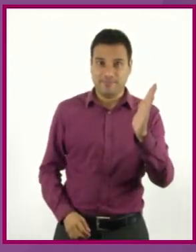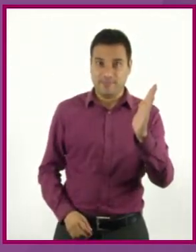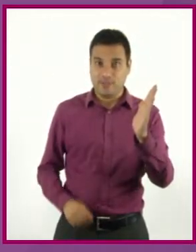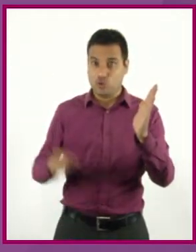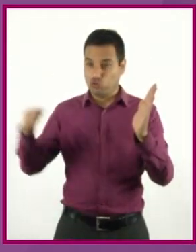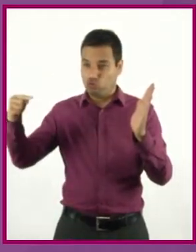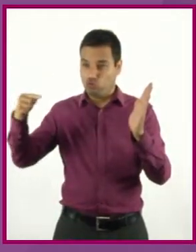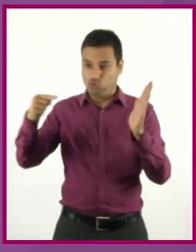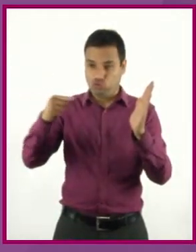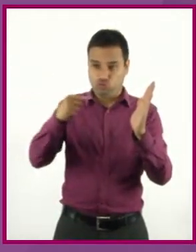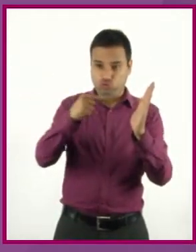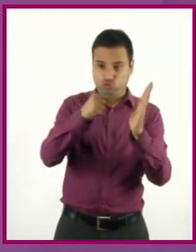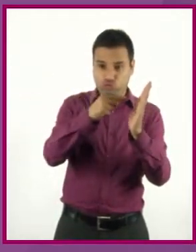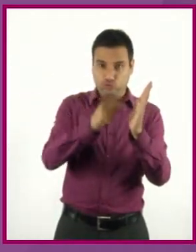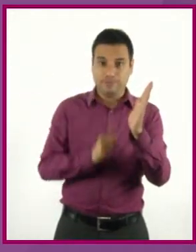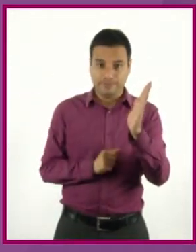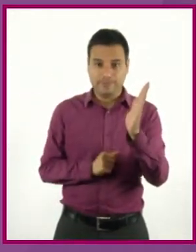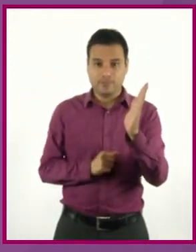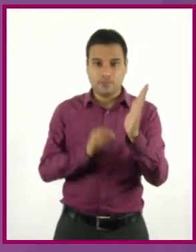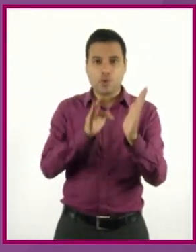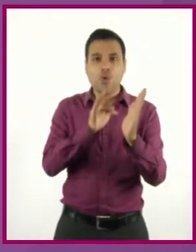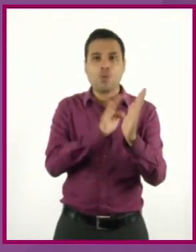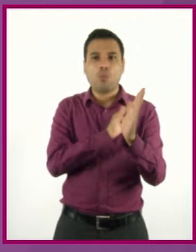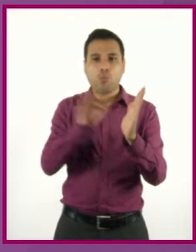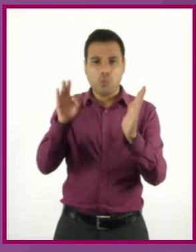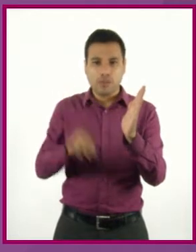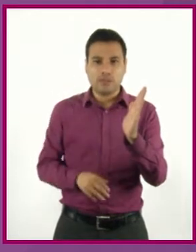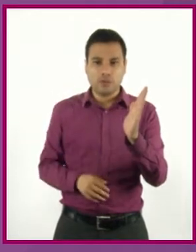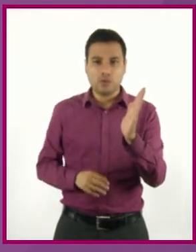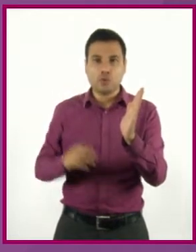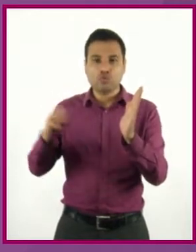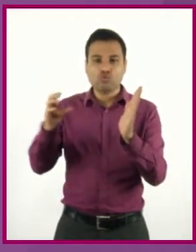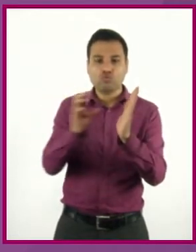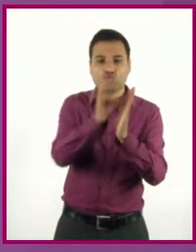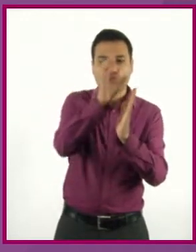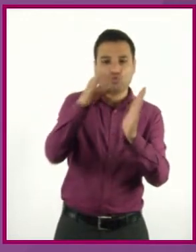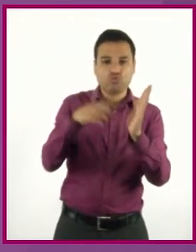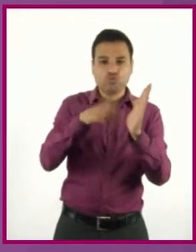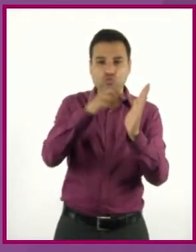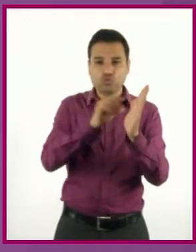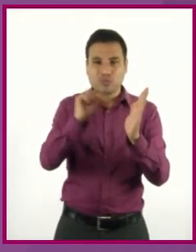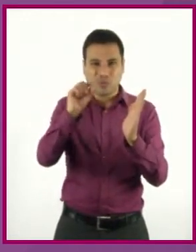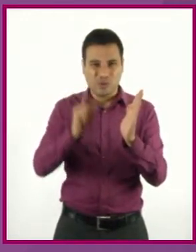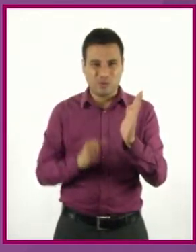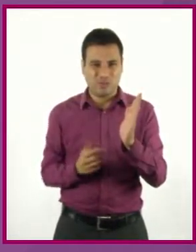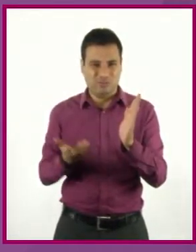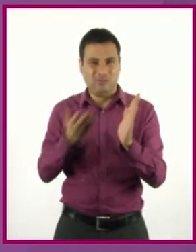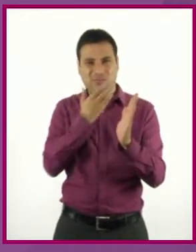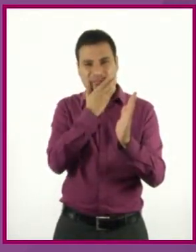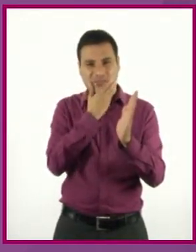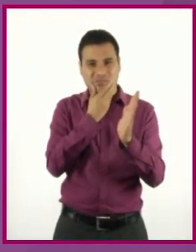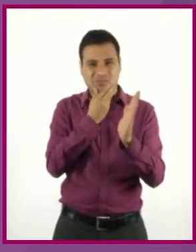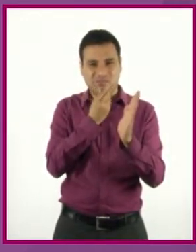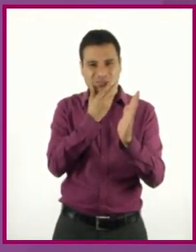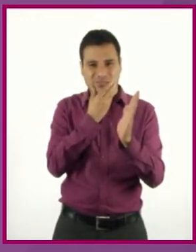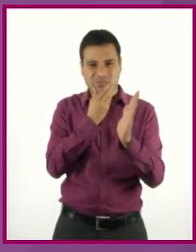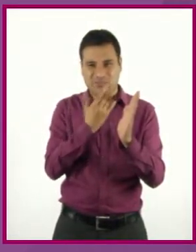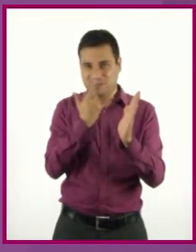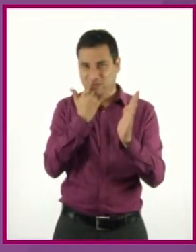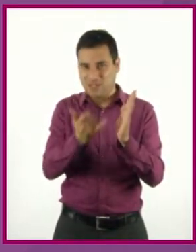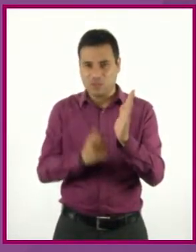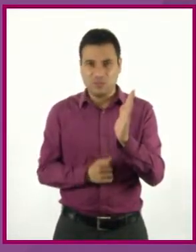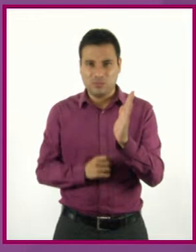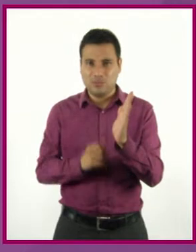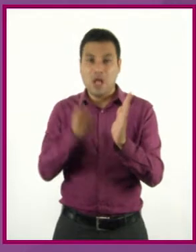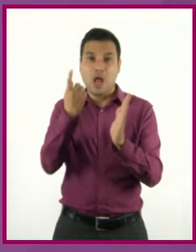los corpúsculos del rayo la atravesaban apenas desviándose. Sorprendentemente, unos pocos rebotaban